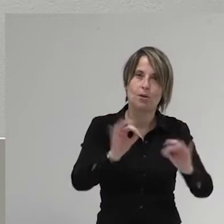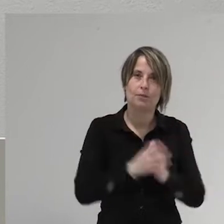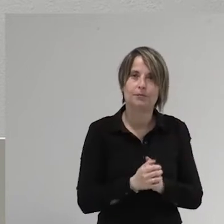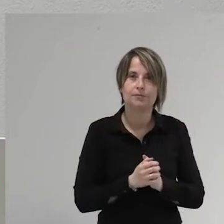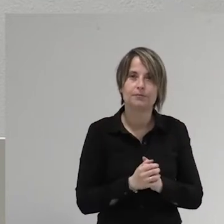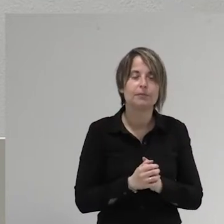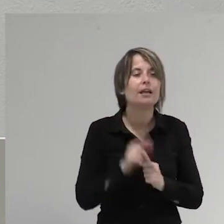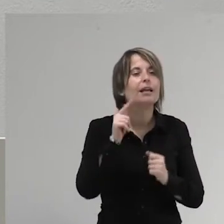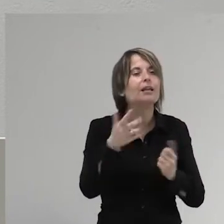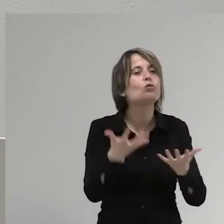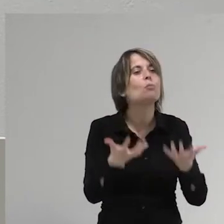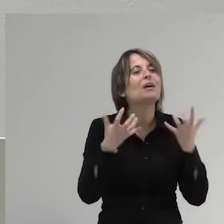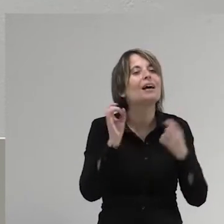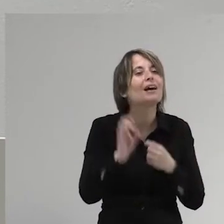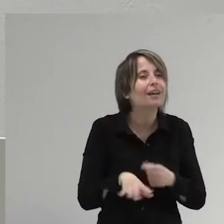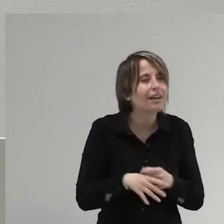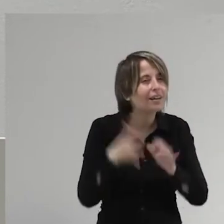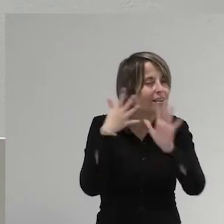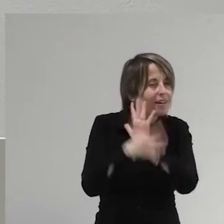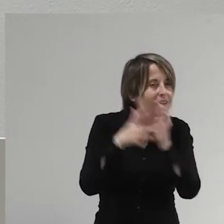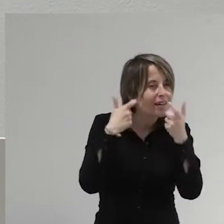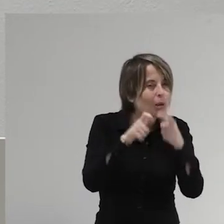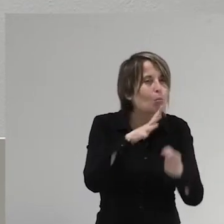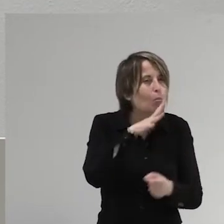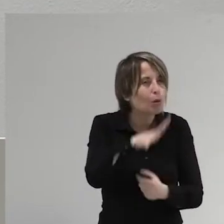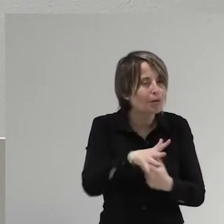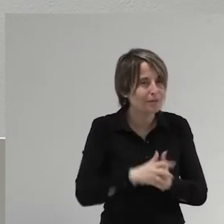quién le beneficia esa existencia? ¿Por qué sigue existiendo?